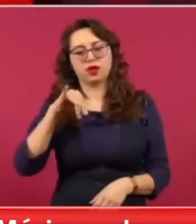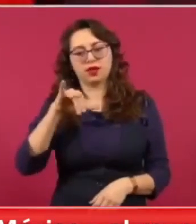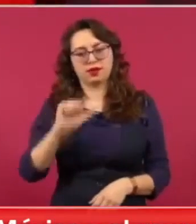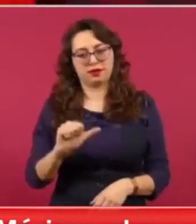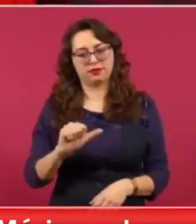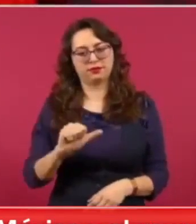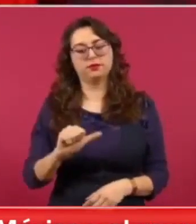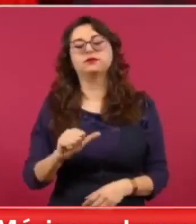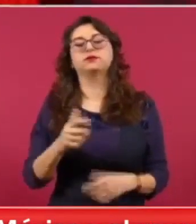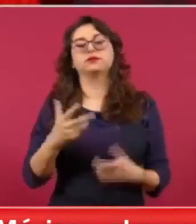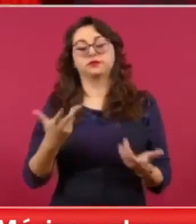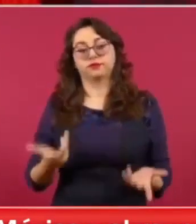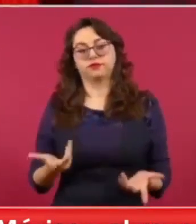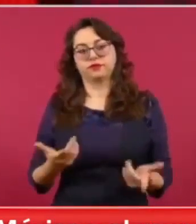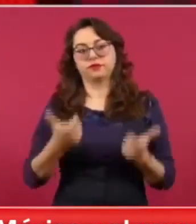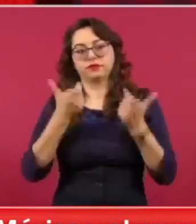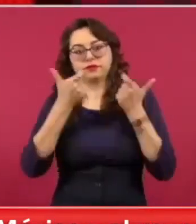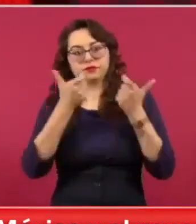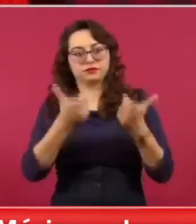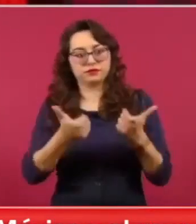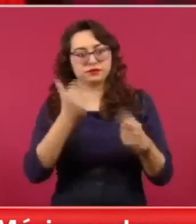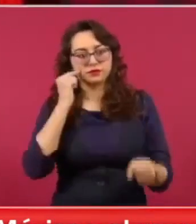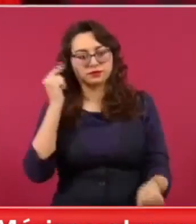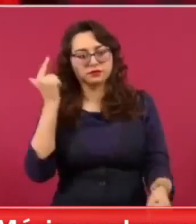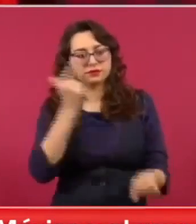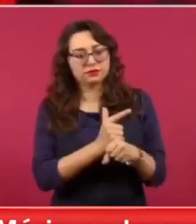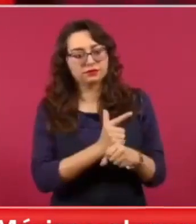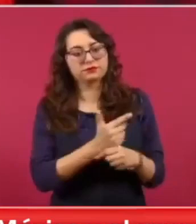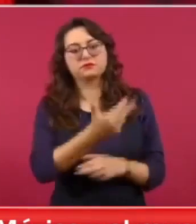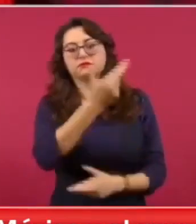es considerable.